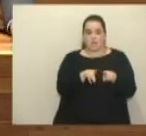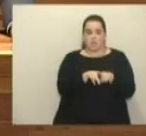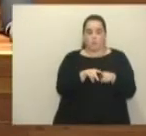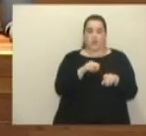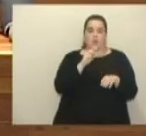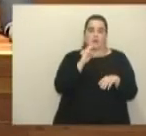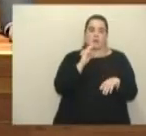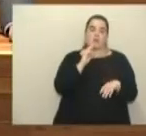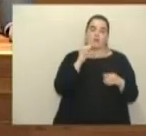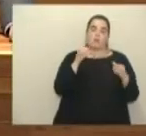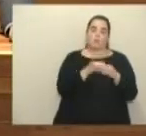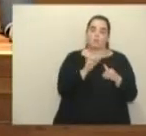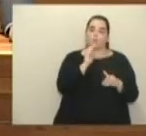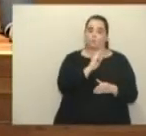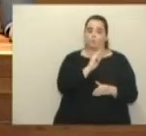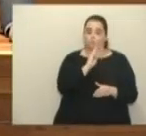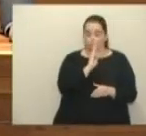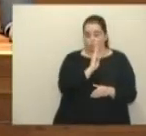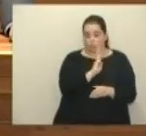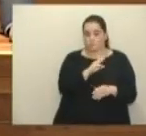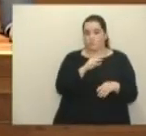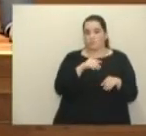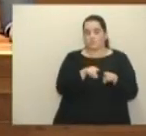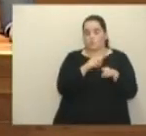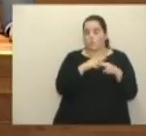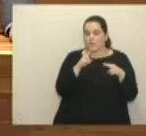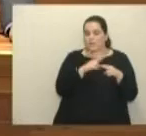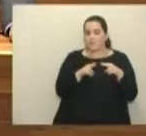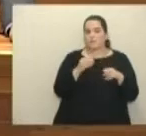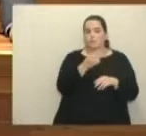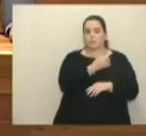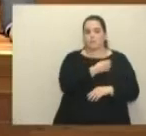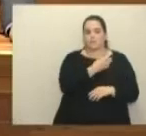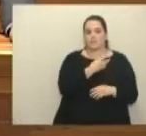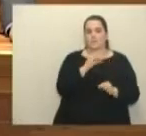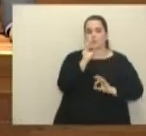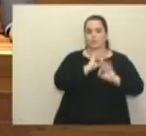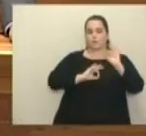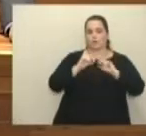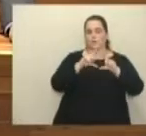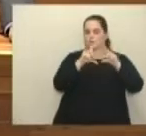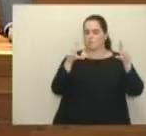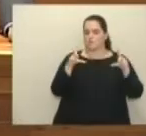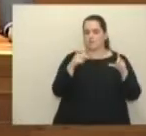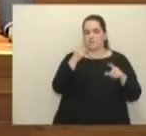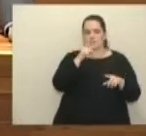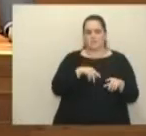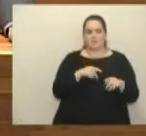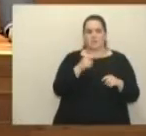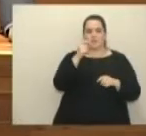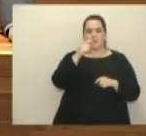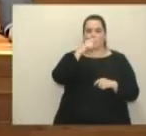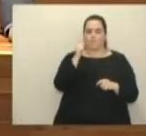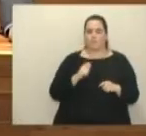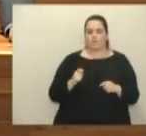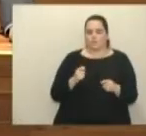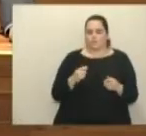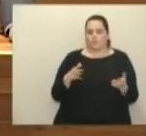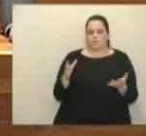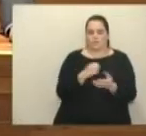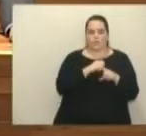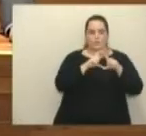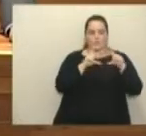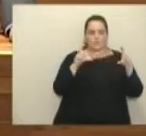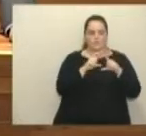partidos políticos, de los sindicatos, de las organizaciones empresariales y de todo tipo de fundaciones y entidades que se financian